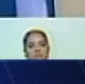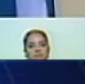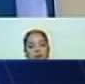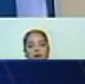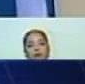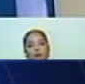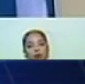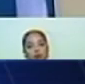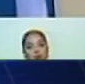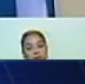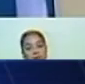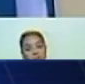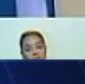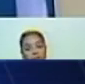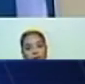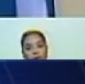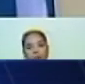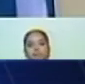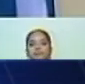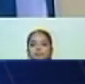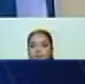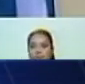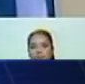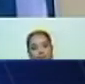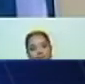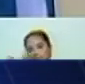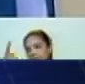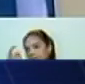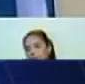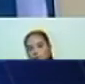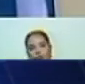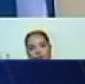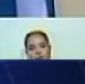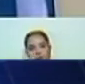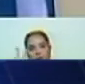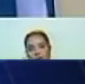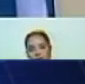hechos que, repito, avergüenzan a la nación venezolana.